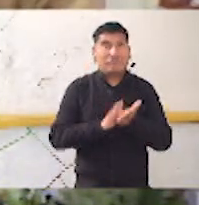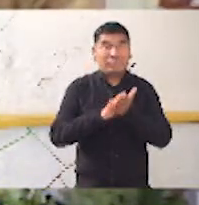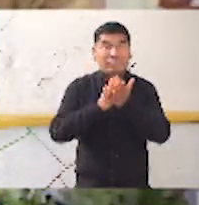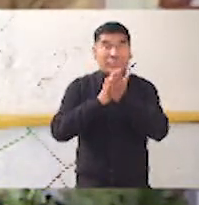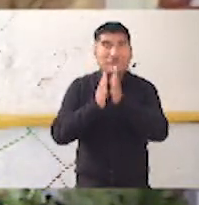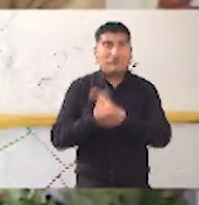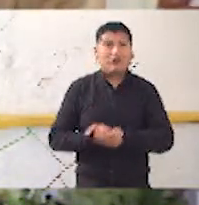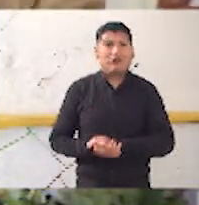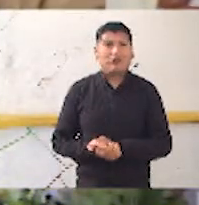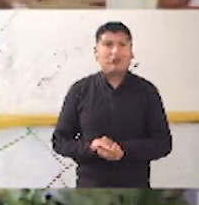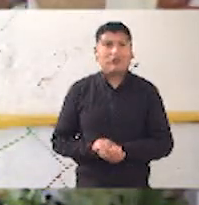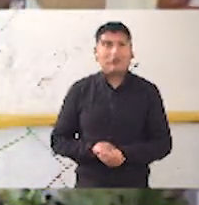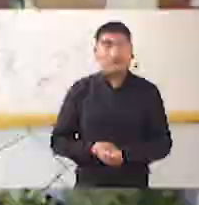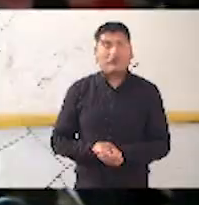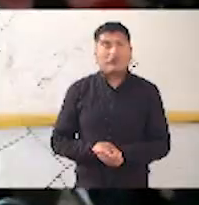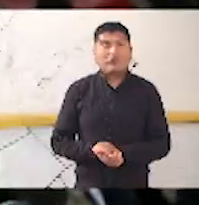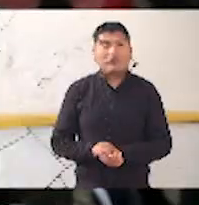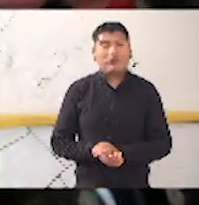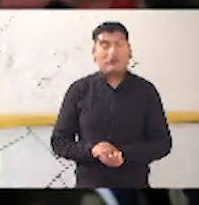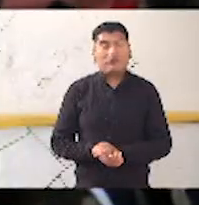alabanza.